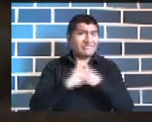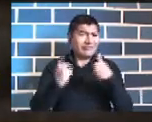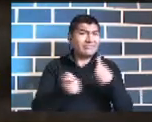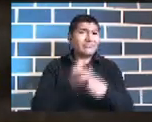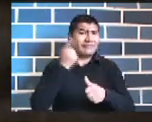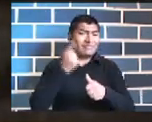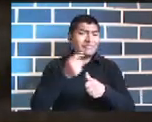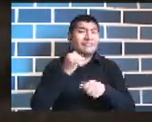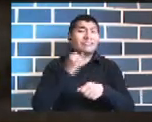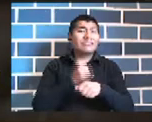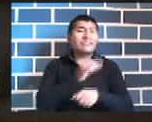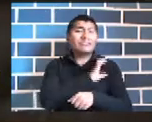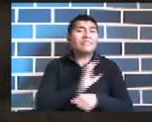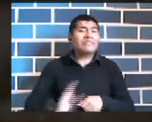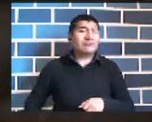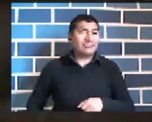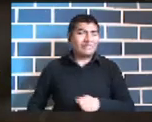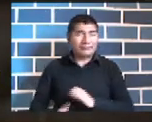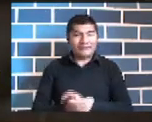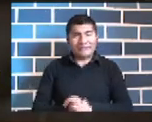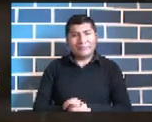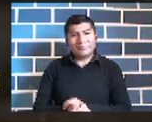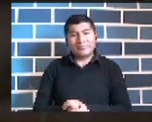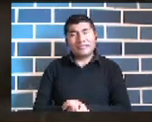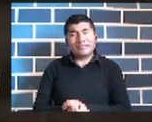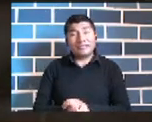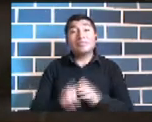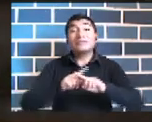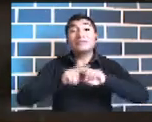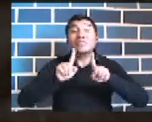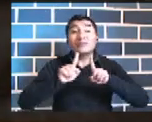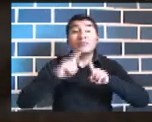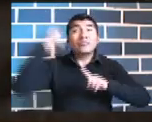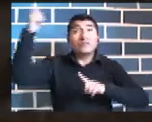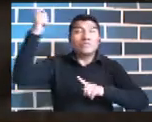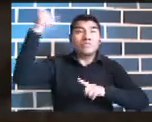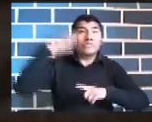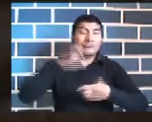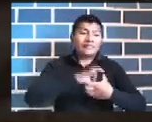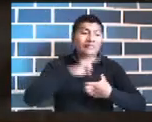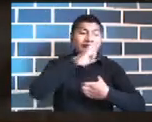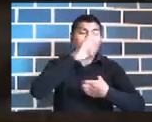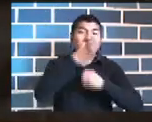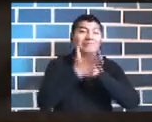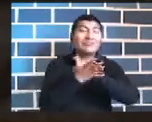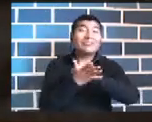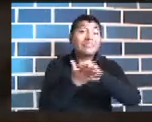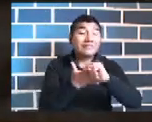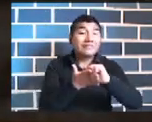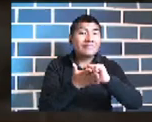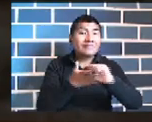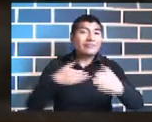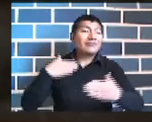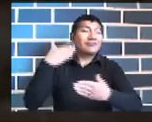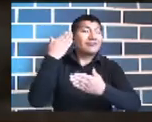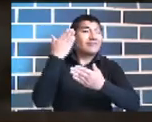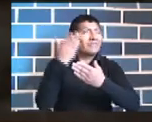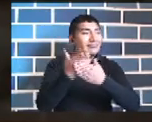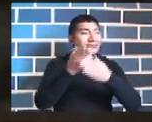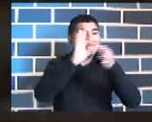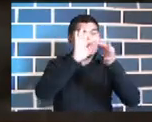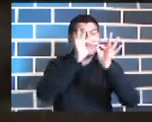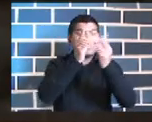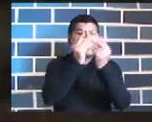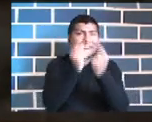primera iglesia cristiana. Pero a la luz del Espíritu Santo, llegan a una